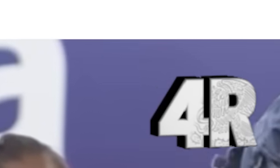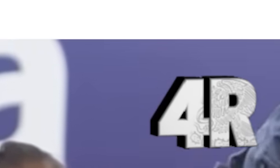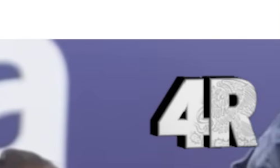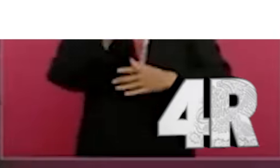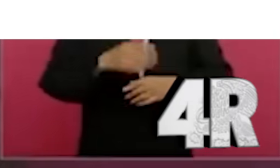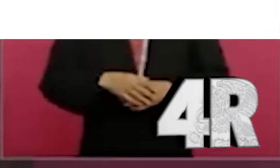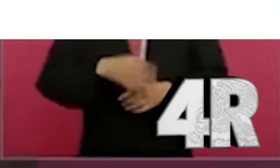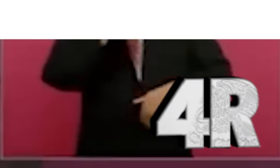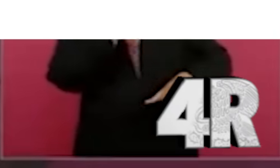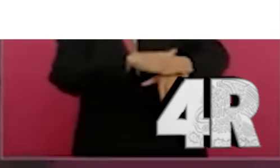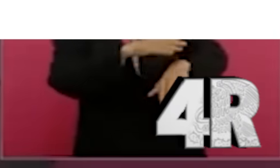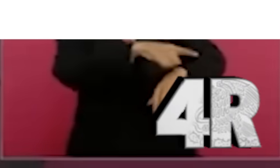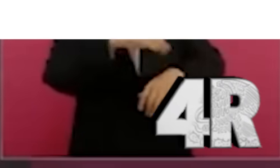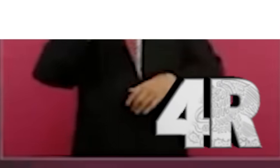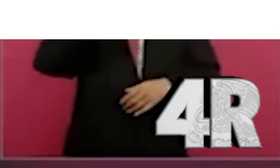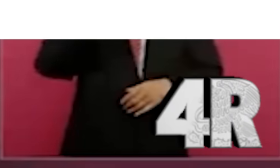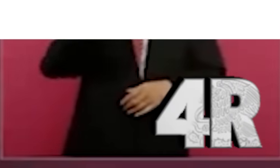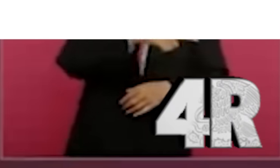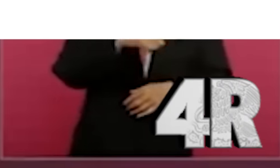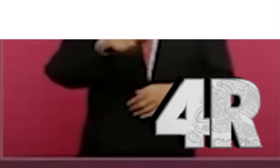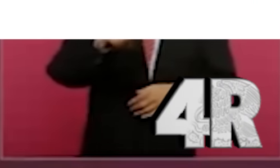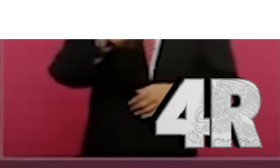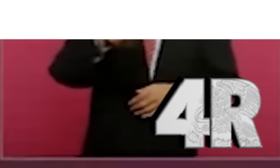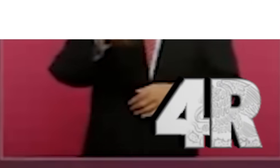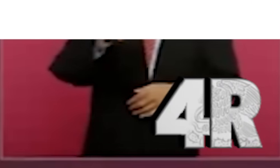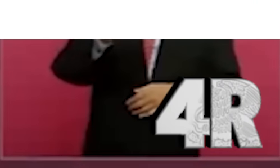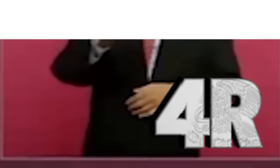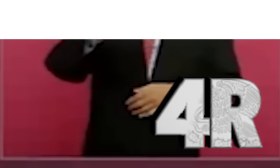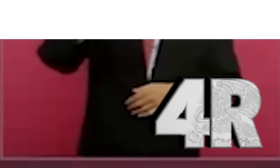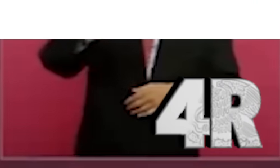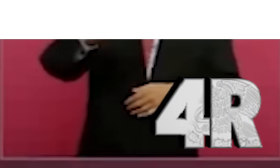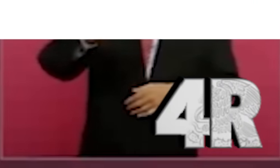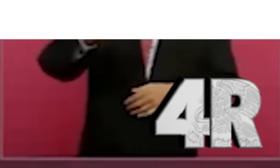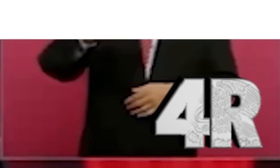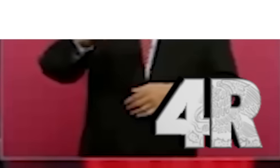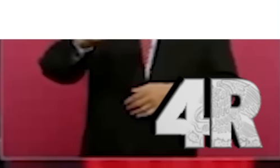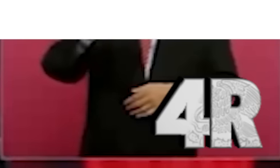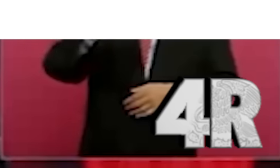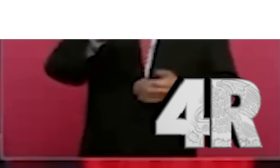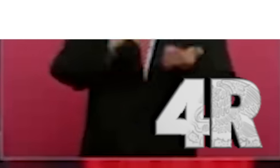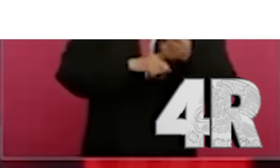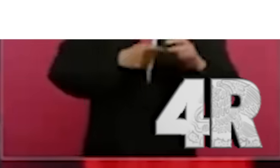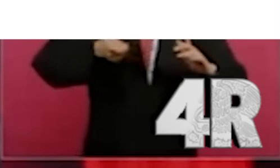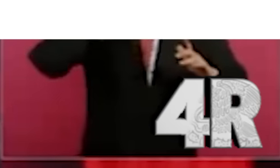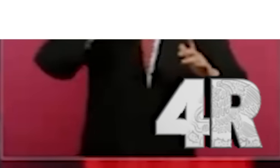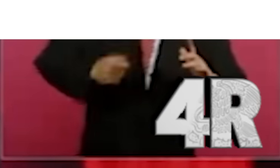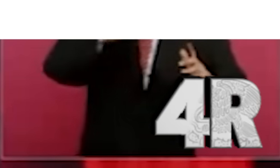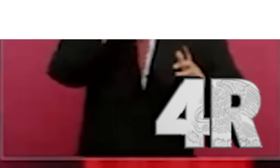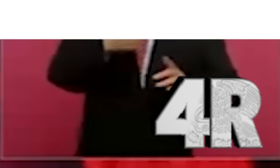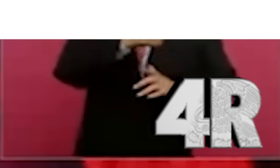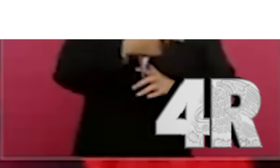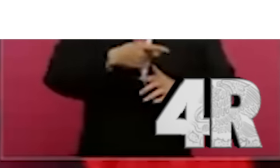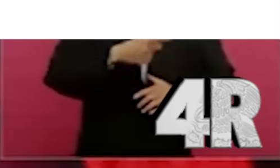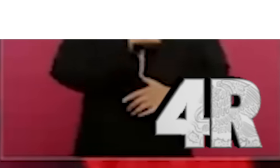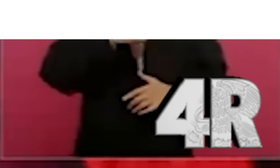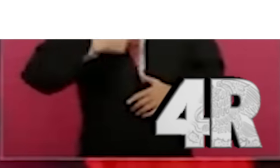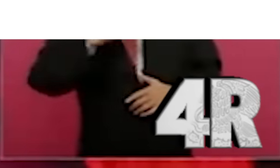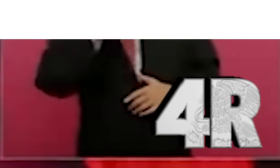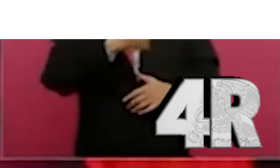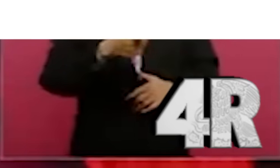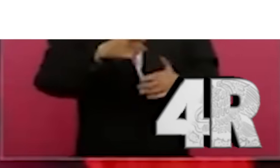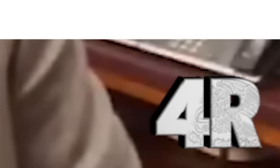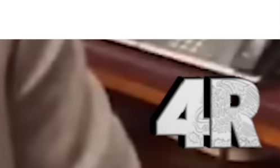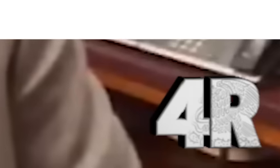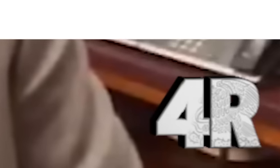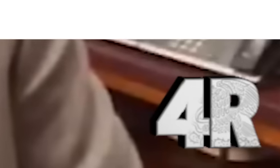de COVID-19. El pleito multimillonario de Salinas Pliego y sus acreedores en Estados Unidos escaló y ya